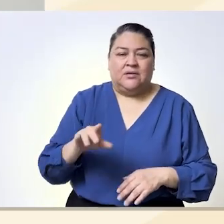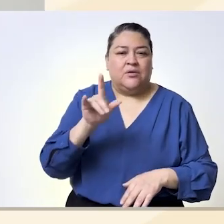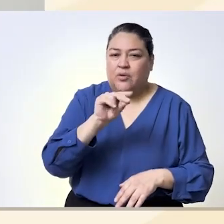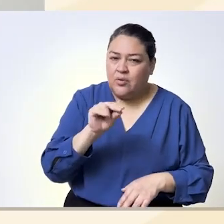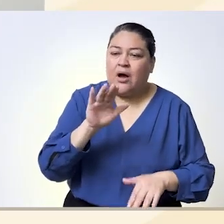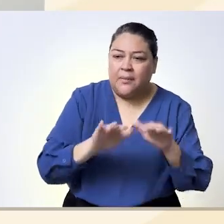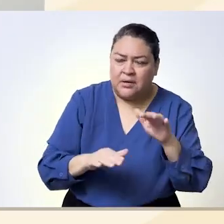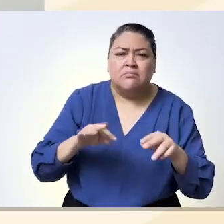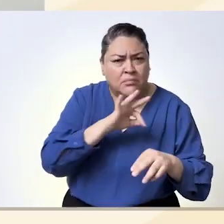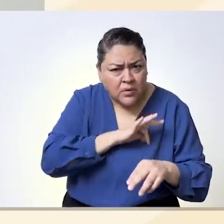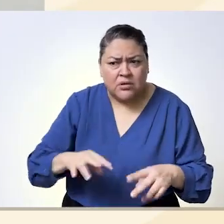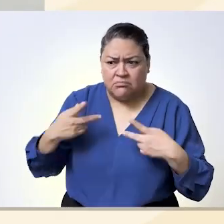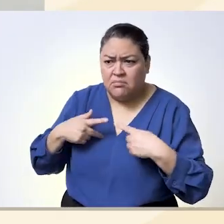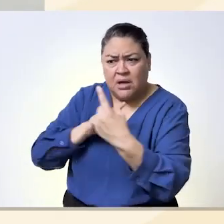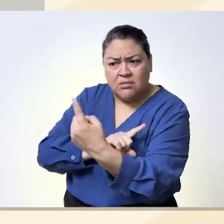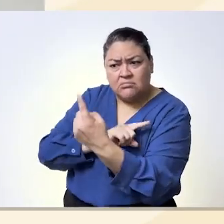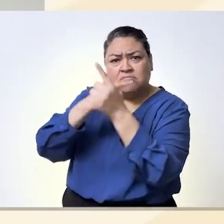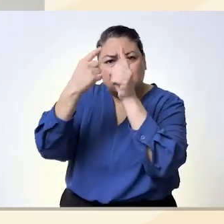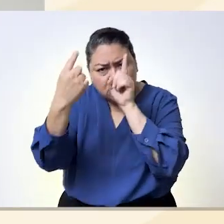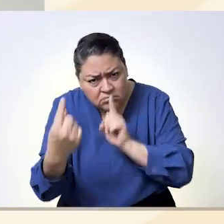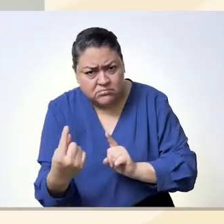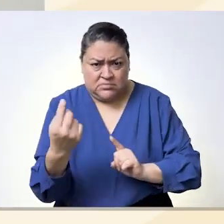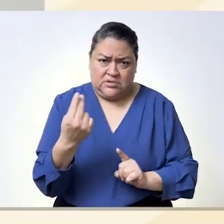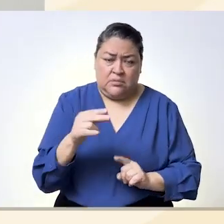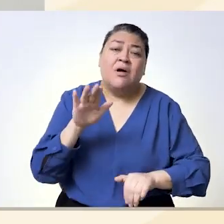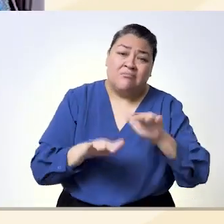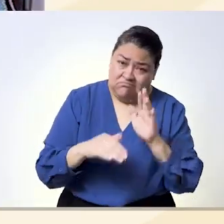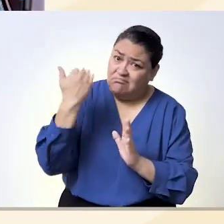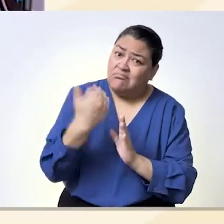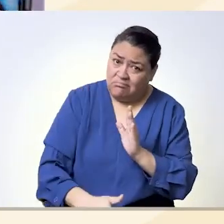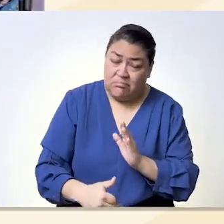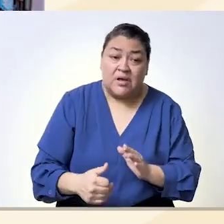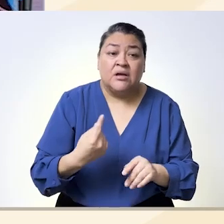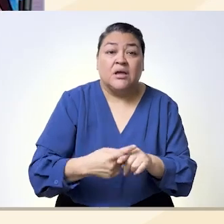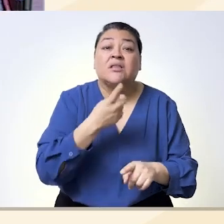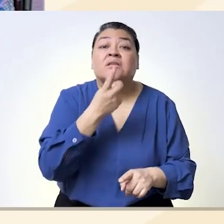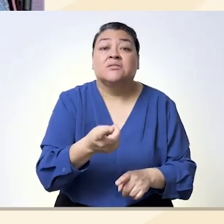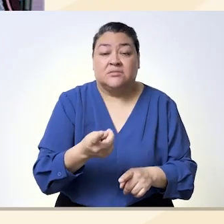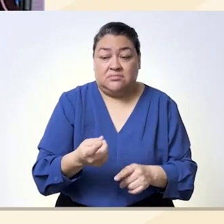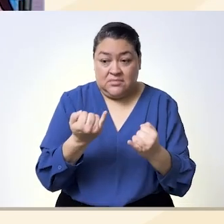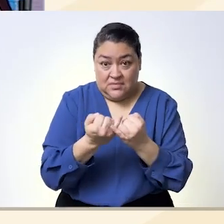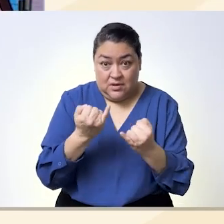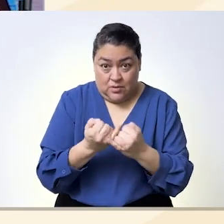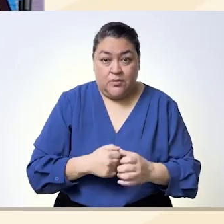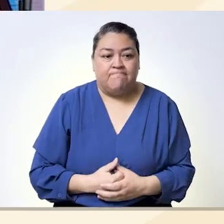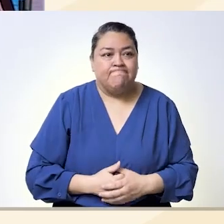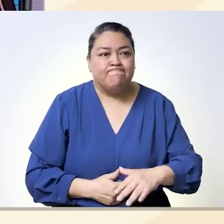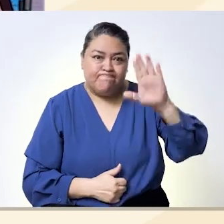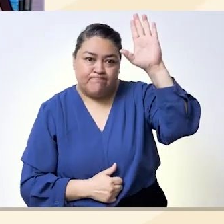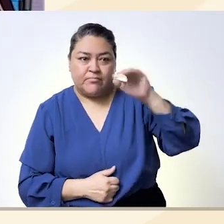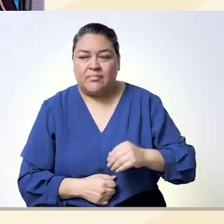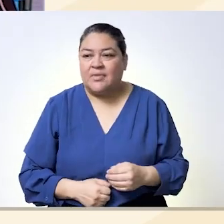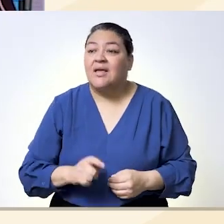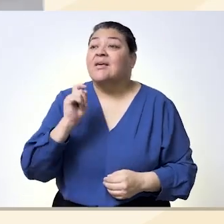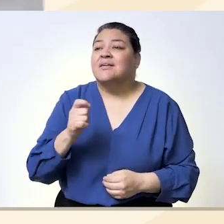también permite tener una compasión y una empatía que no siempre se comparte en los espacios. ¿A quién quiere comenzar en este bloque?